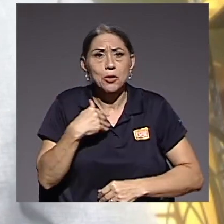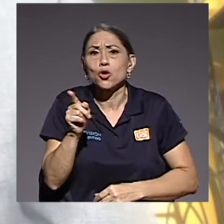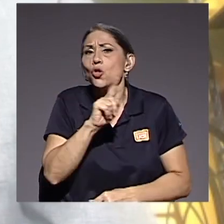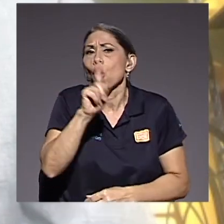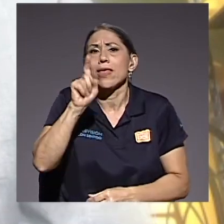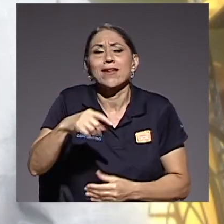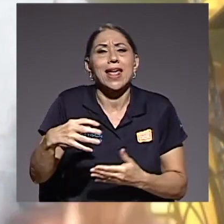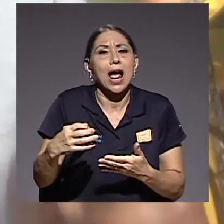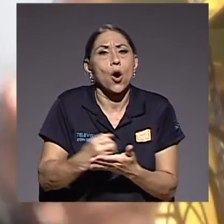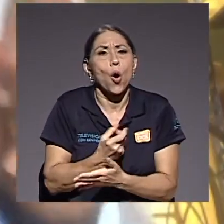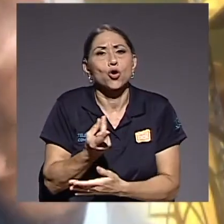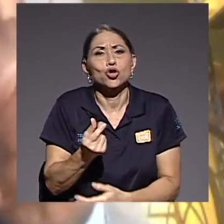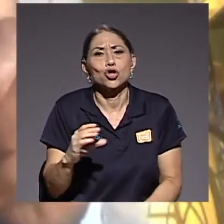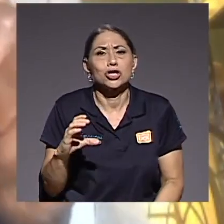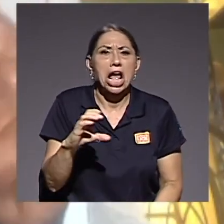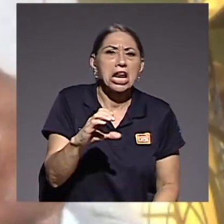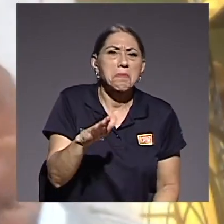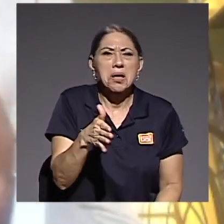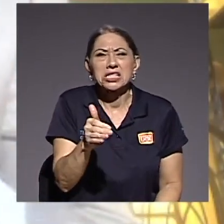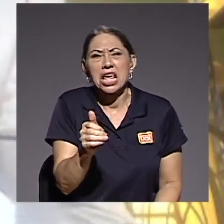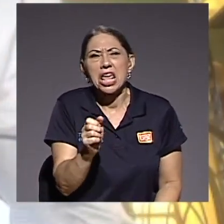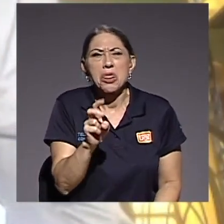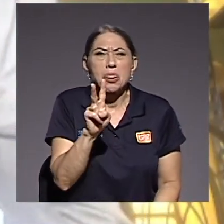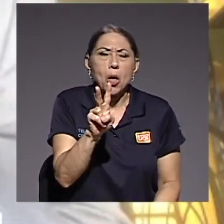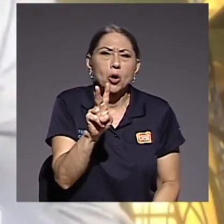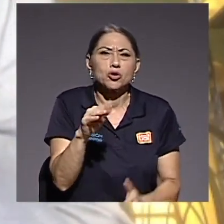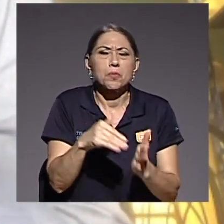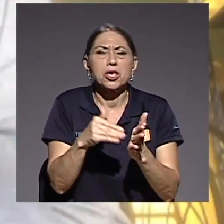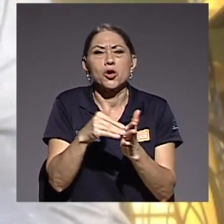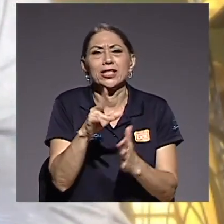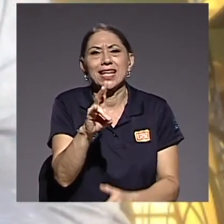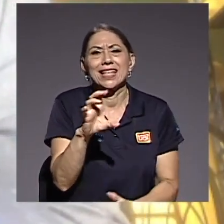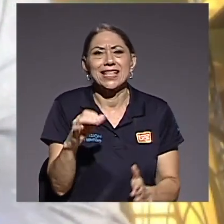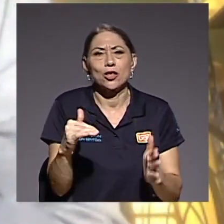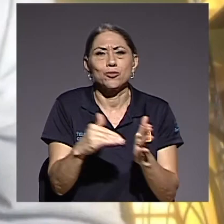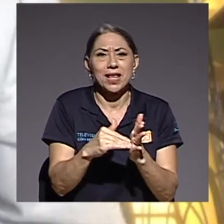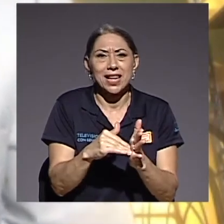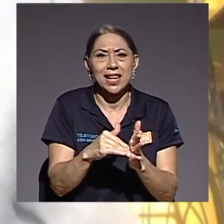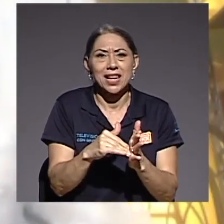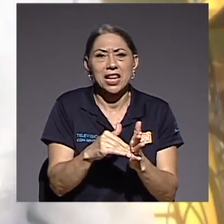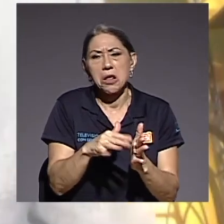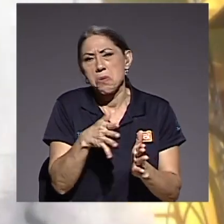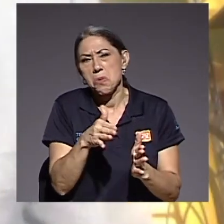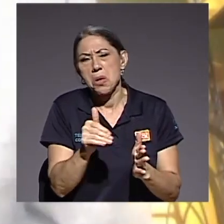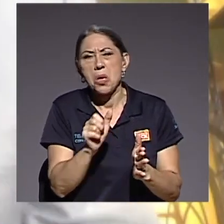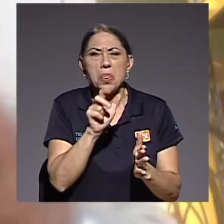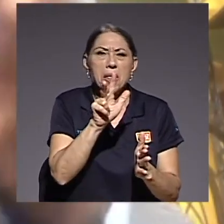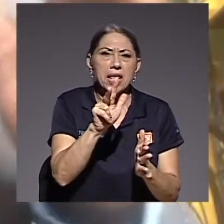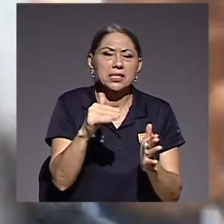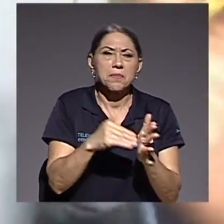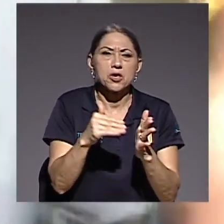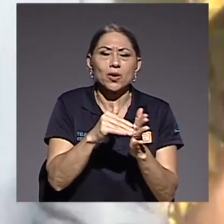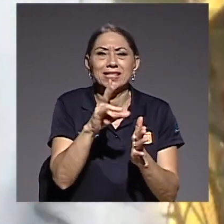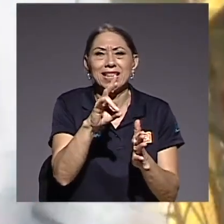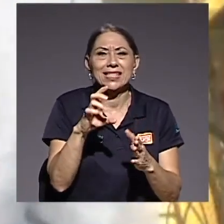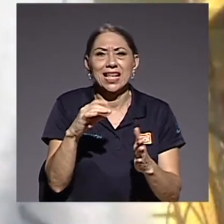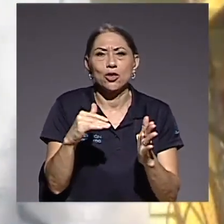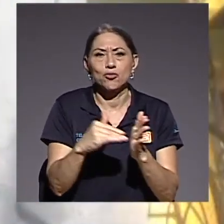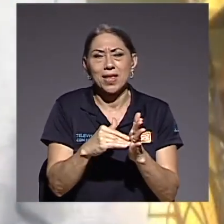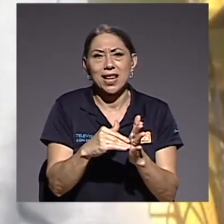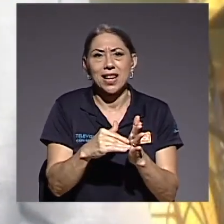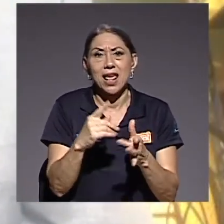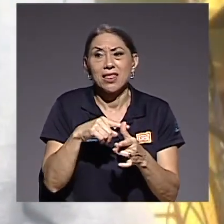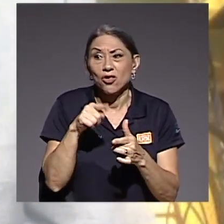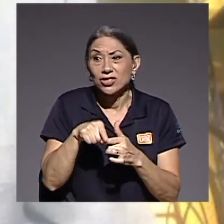costar más que entre 2.700.000 y 3.700.000. Ahí hay también un